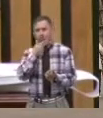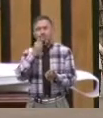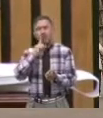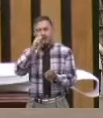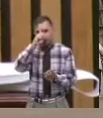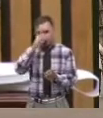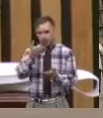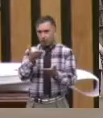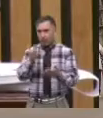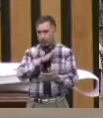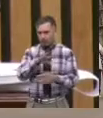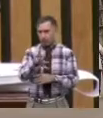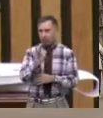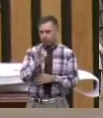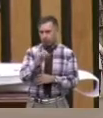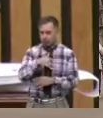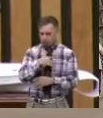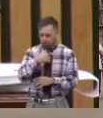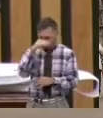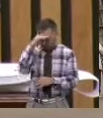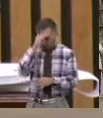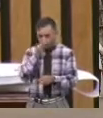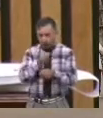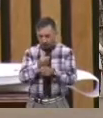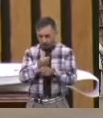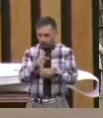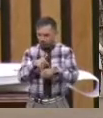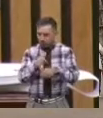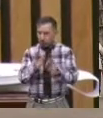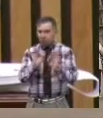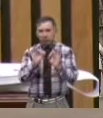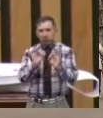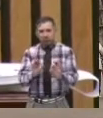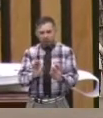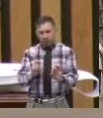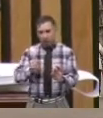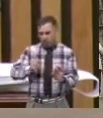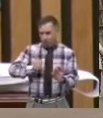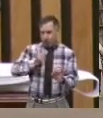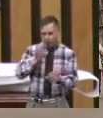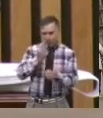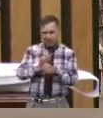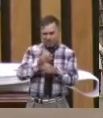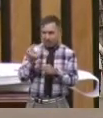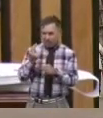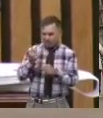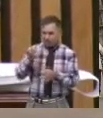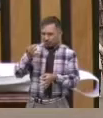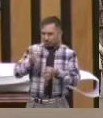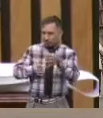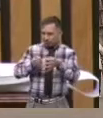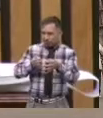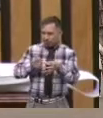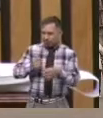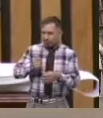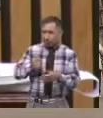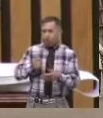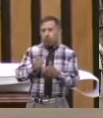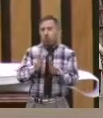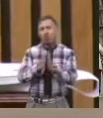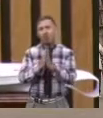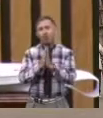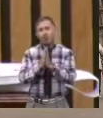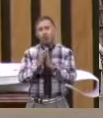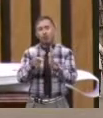es el momento procesal oportuno de generar esto. Por lo tanto, pido se